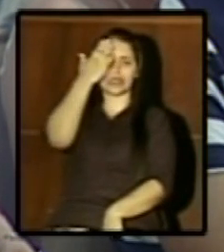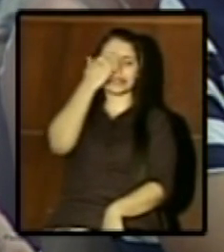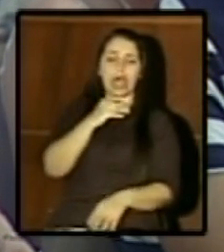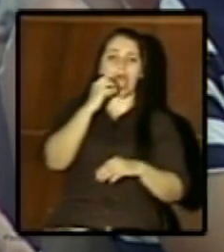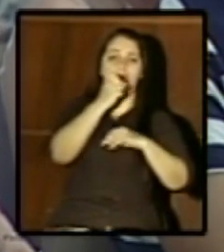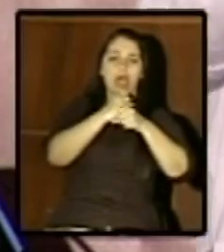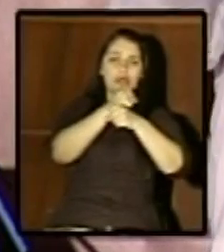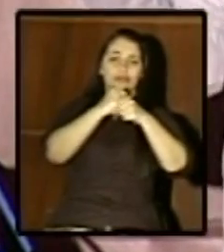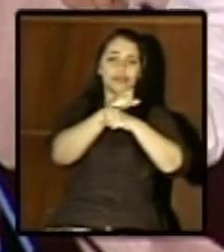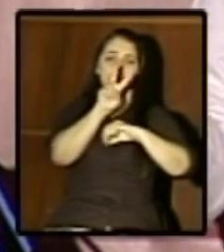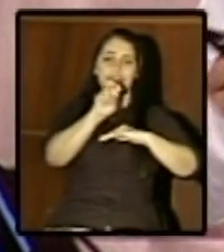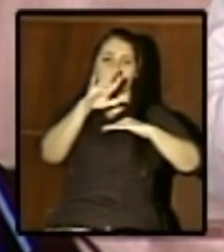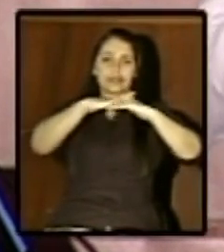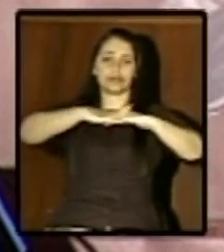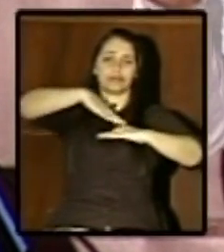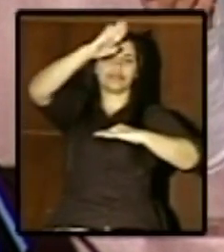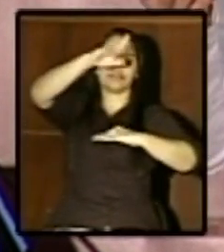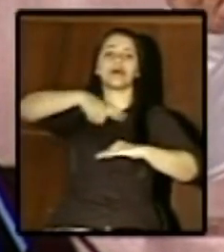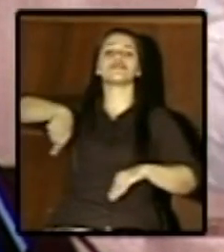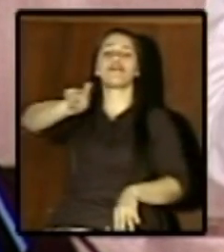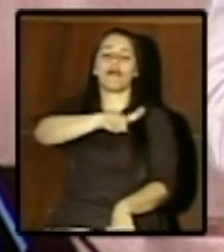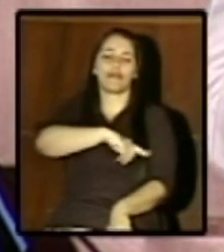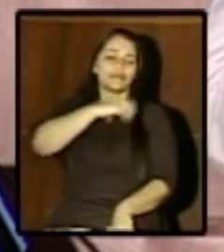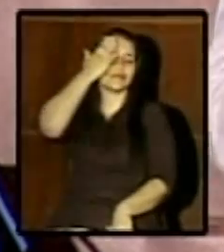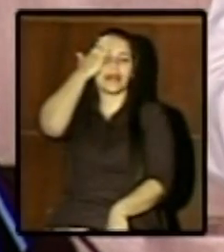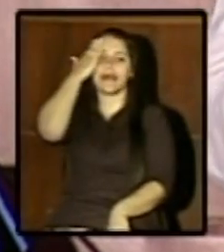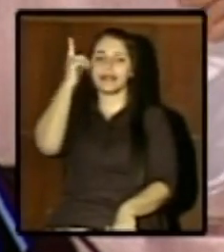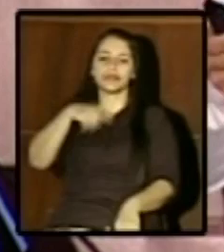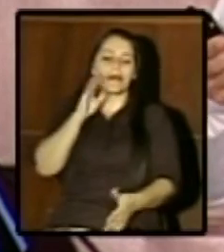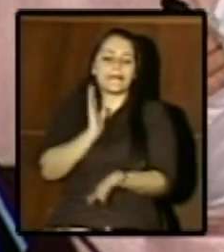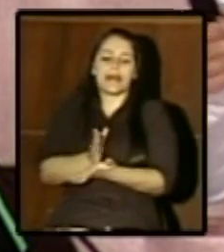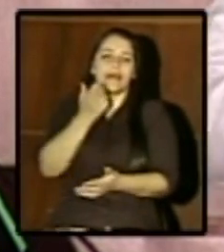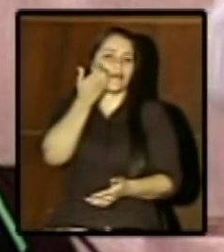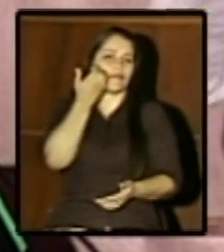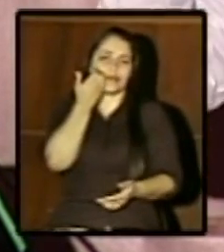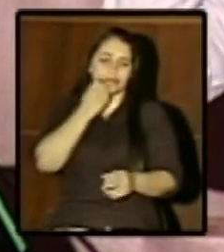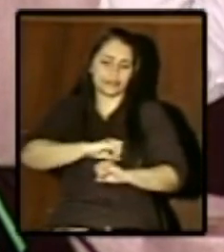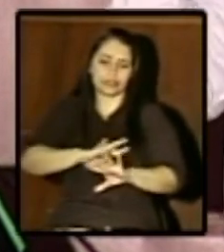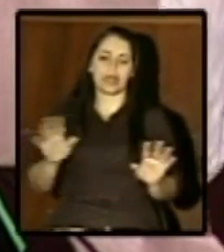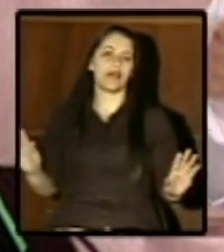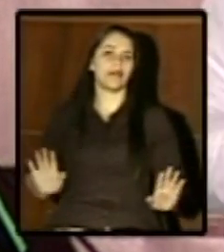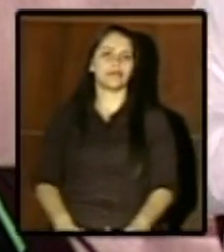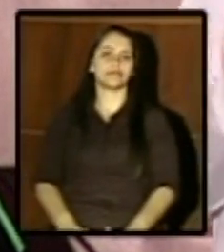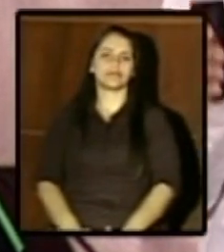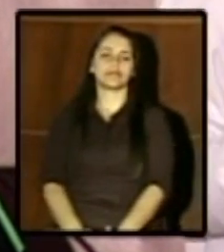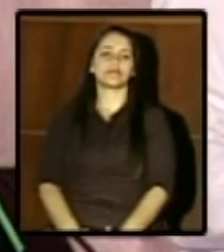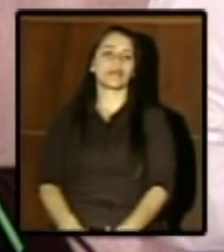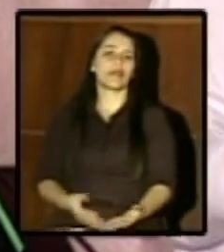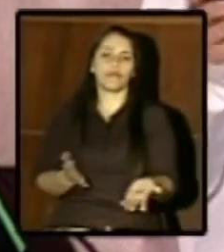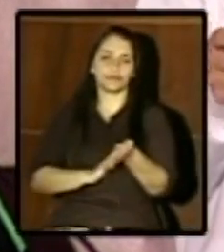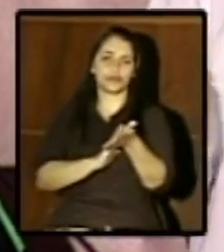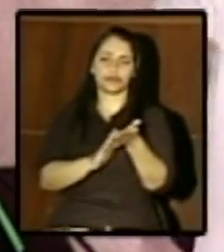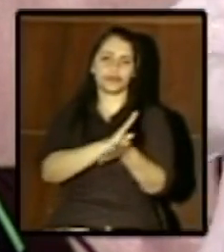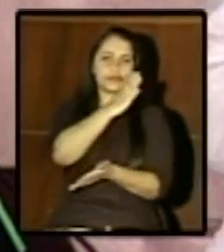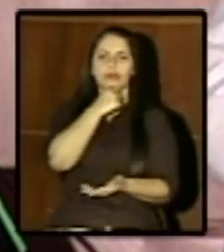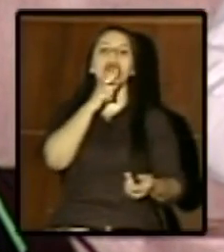tener artrosis, eso está claro. Eso quiere decir, pues aquí, por decirlo, si somos 100 personas y tenemos más de 75,